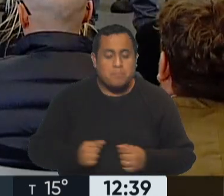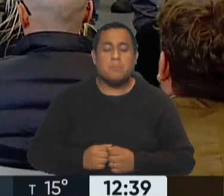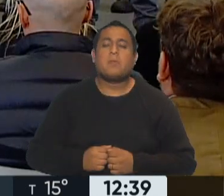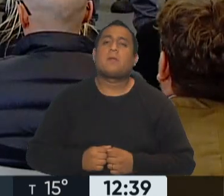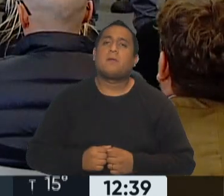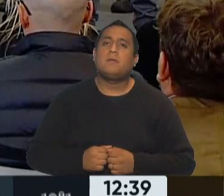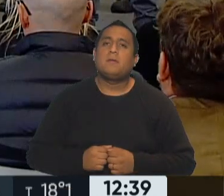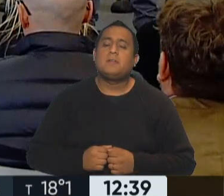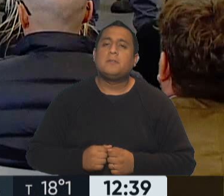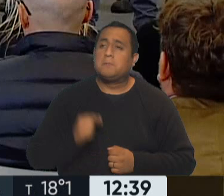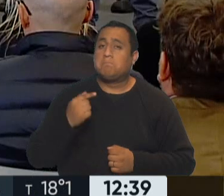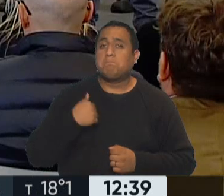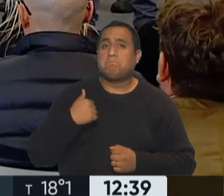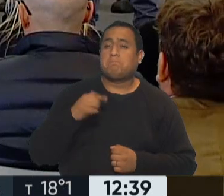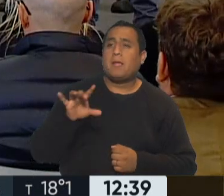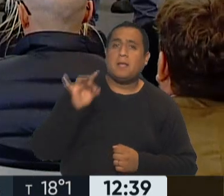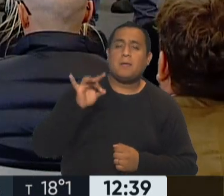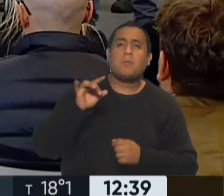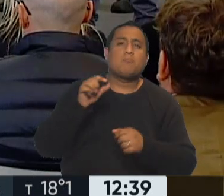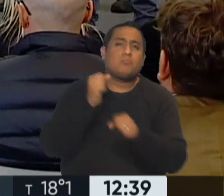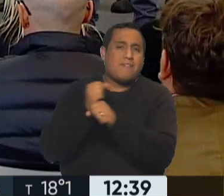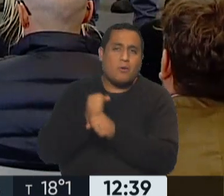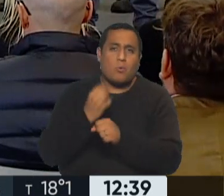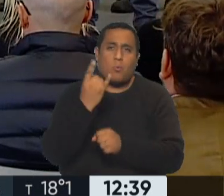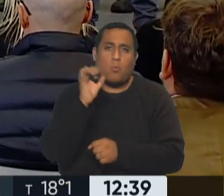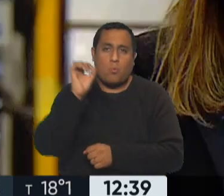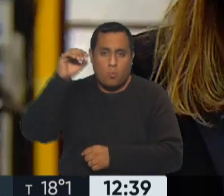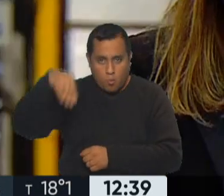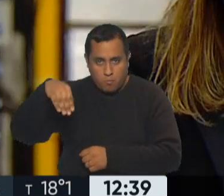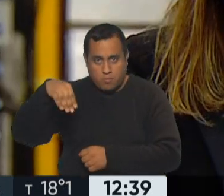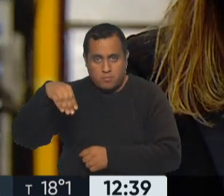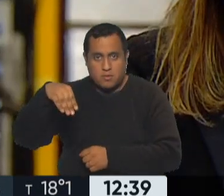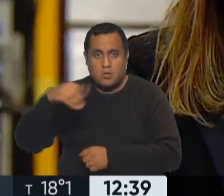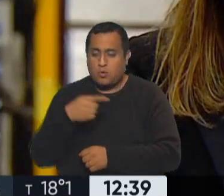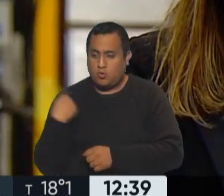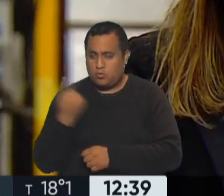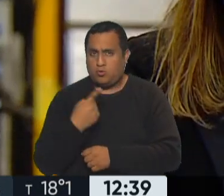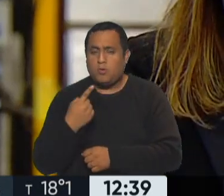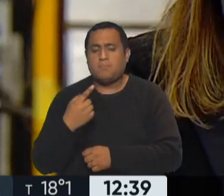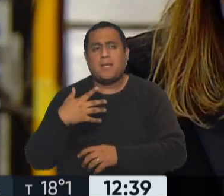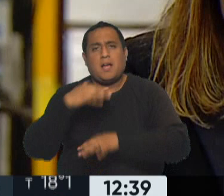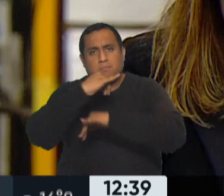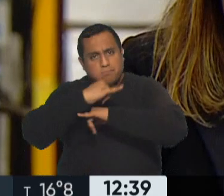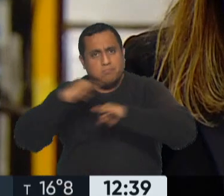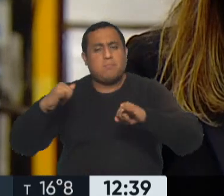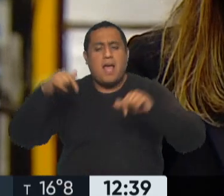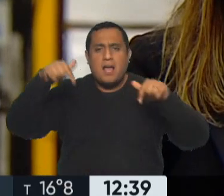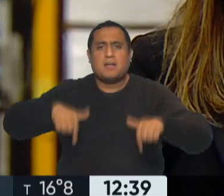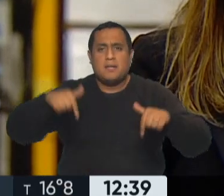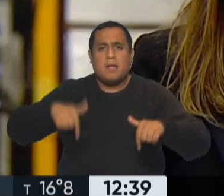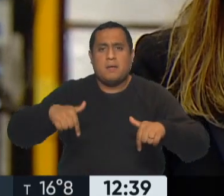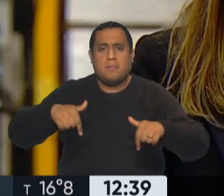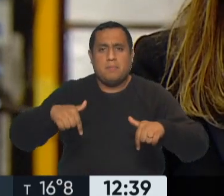Elegimos junto a los trabajadores de la UOM dar el mensaje hoy desde acá, porque